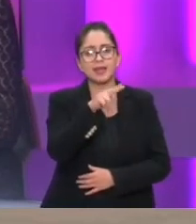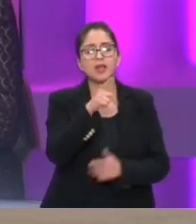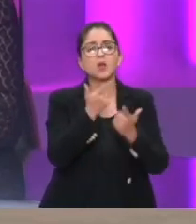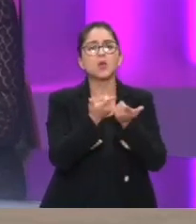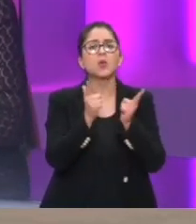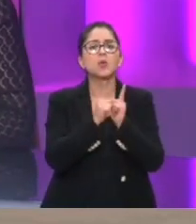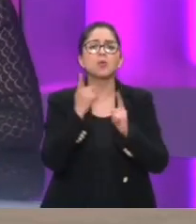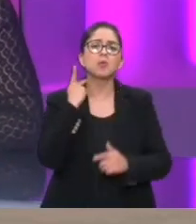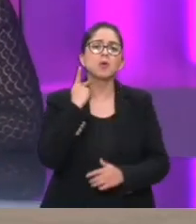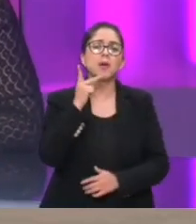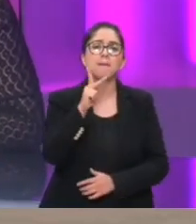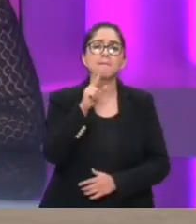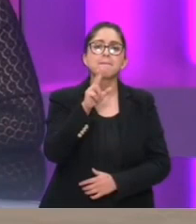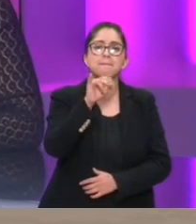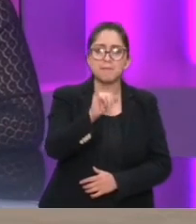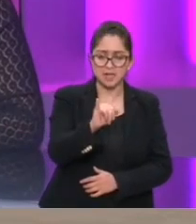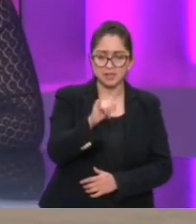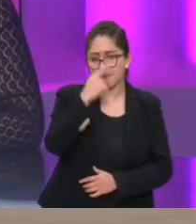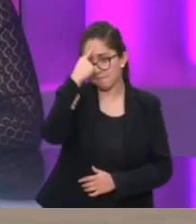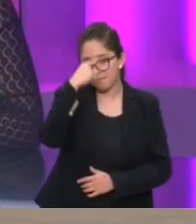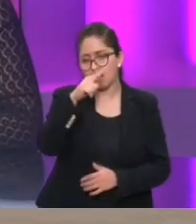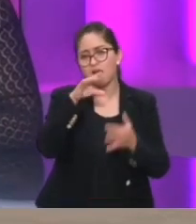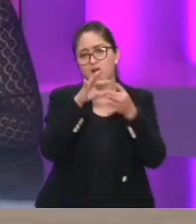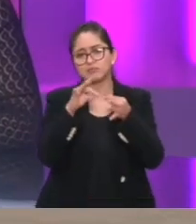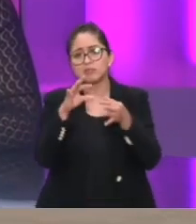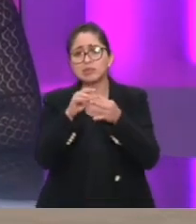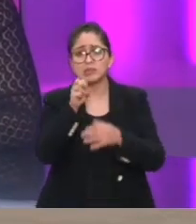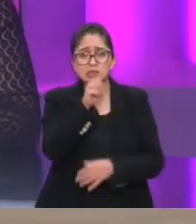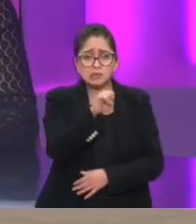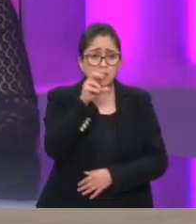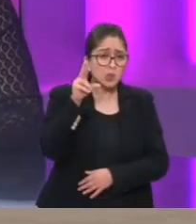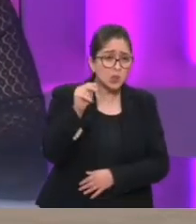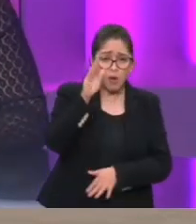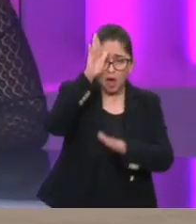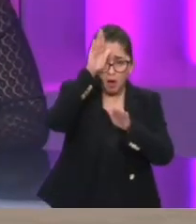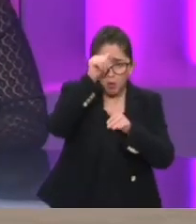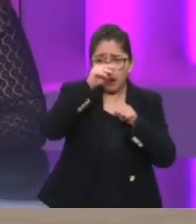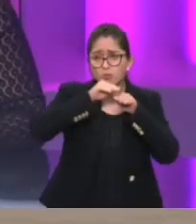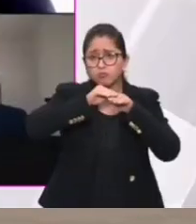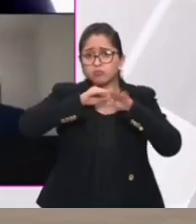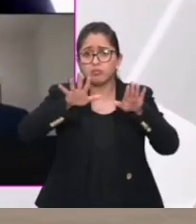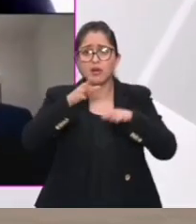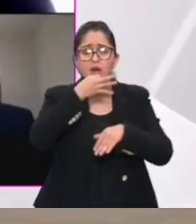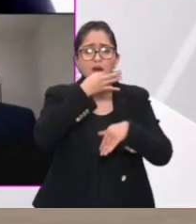PRI, el tema de regulación a la publicidad e impuestos al tabaco.